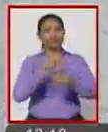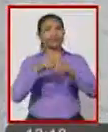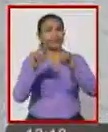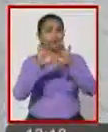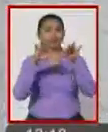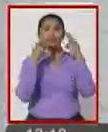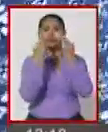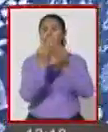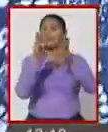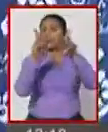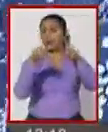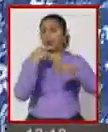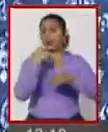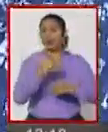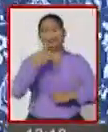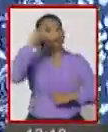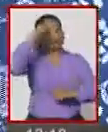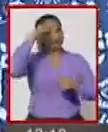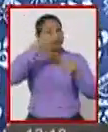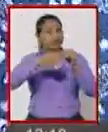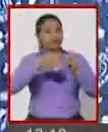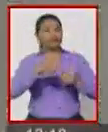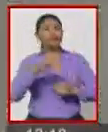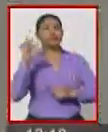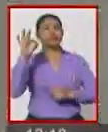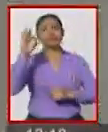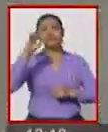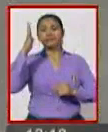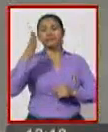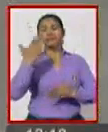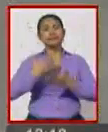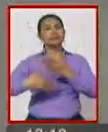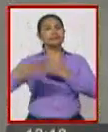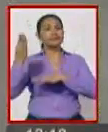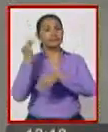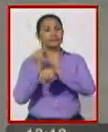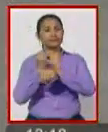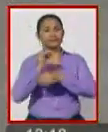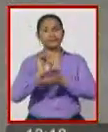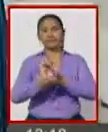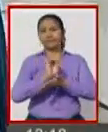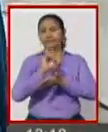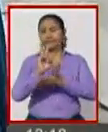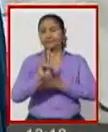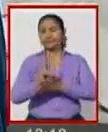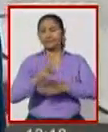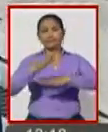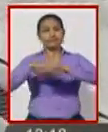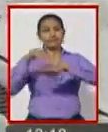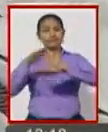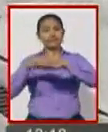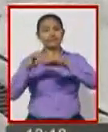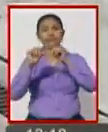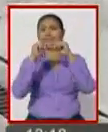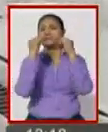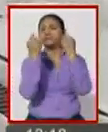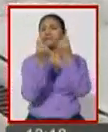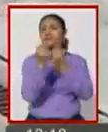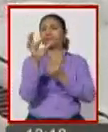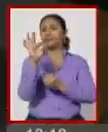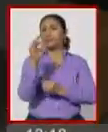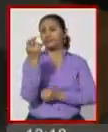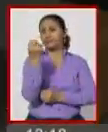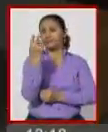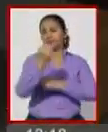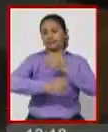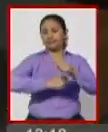tanto, la familia de las víctimas recuerdan que el religioso detenido, cuando era pastor de una iglesia evangélica, convocaba a las panderetistas de entre 9 a